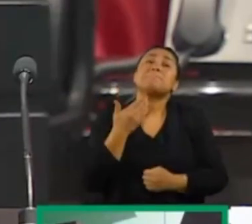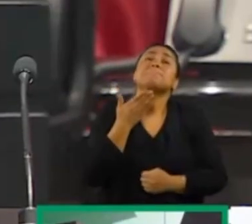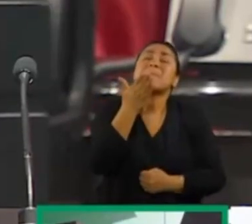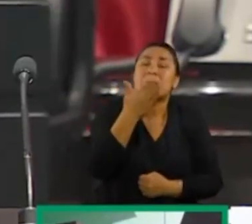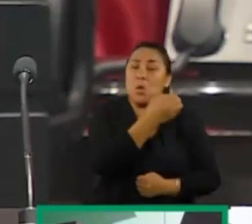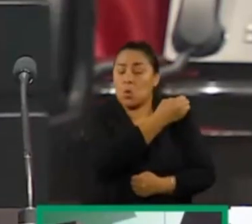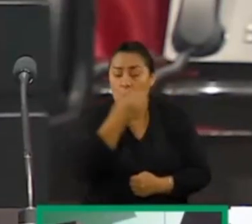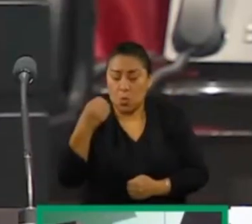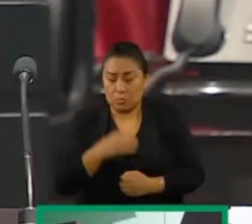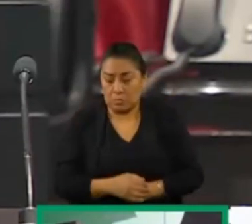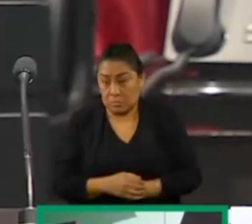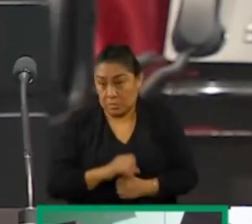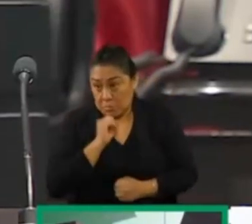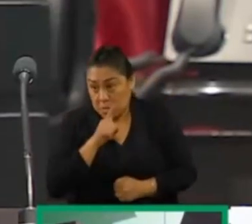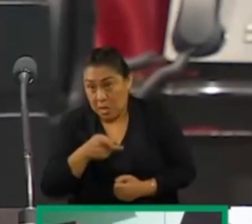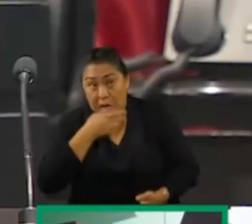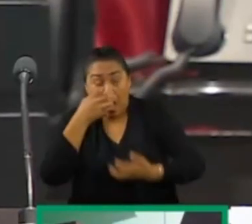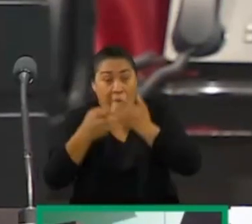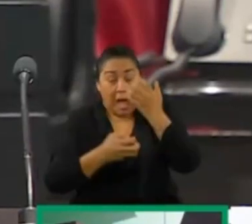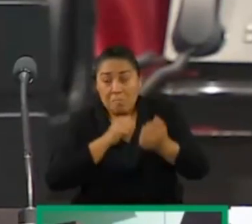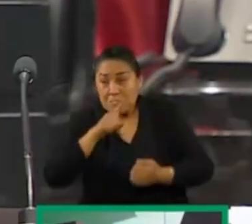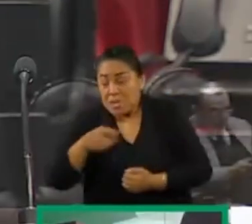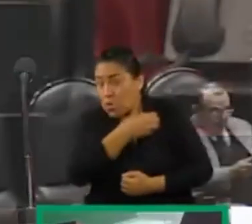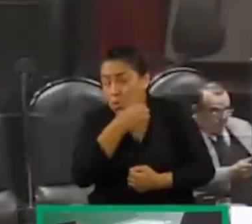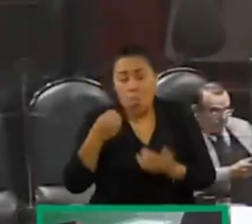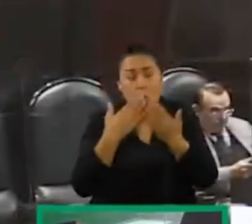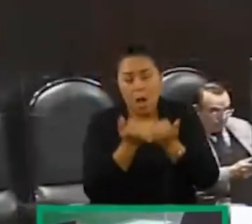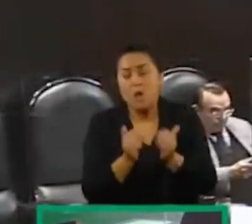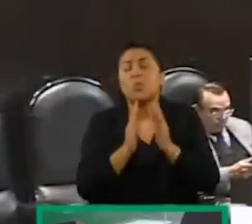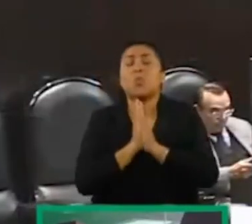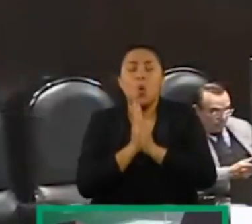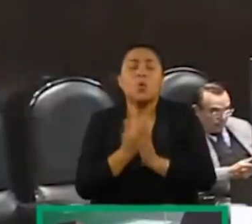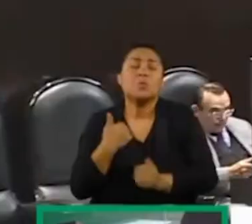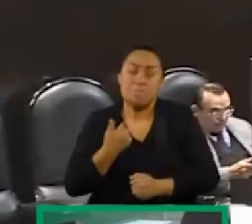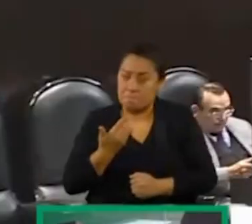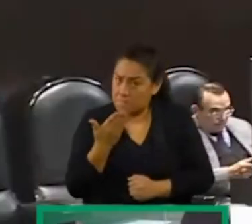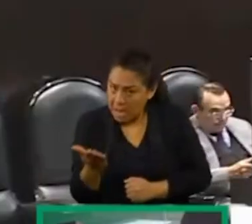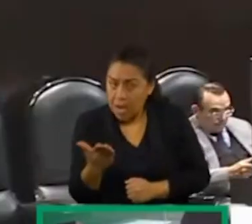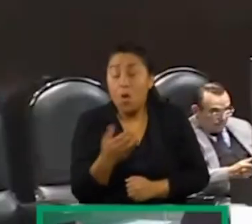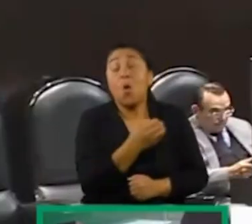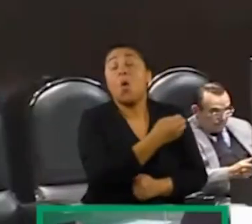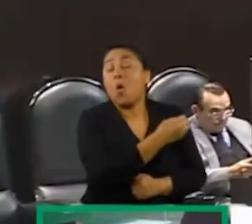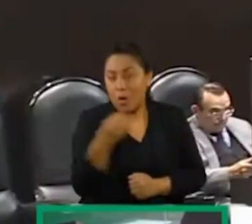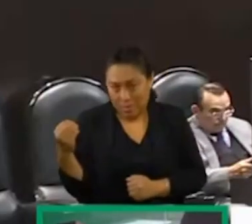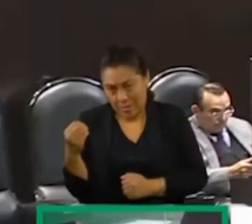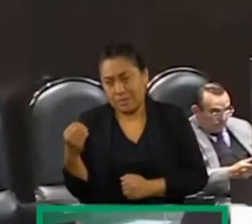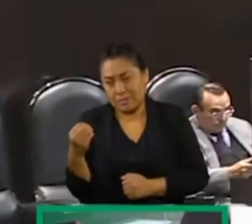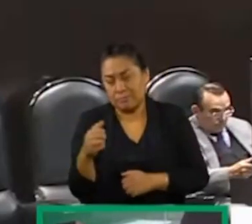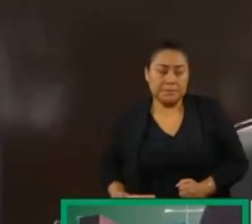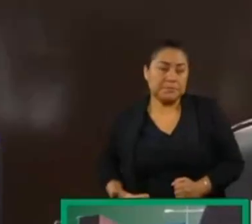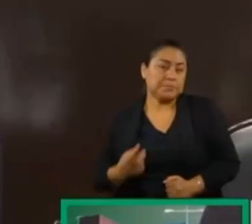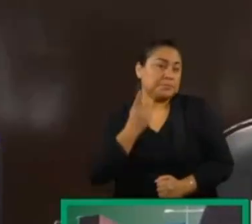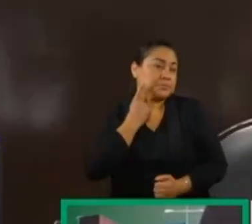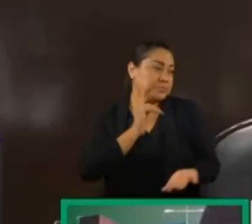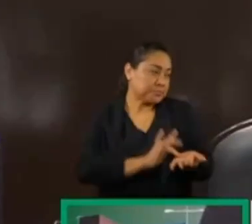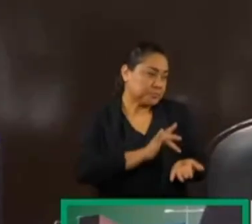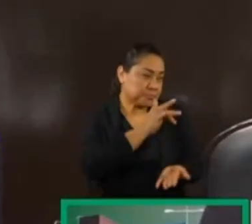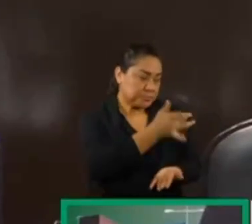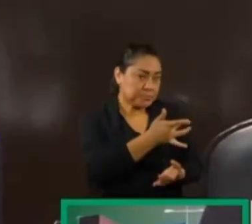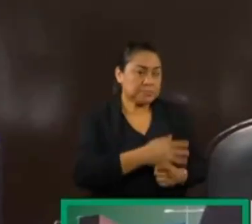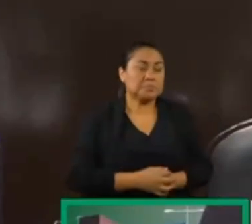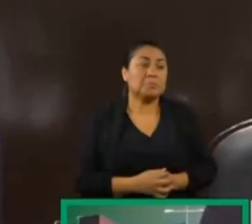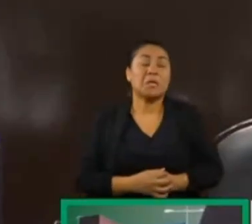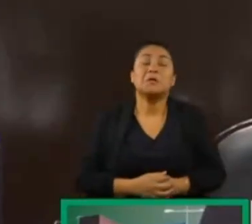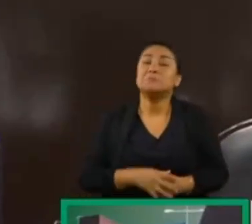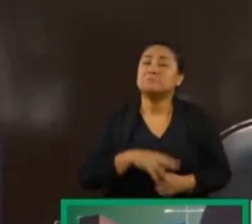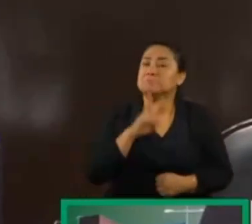El único que está poniendo desorden es usted. Le pedimos de favor orden en este pleno. Pues no cabe duda